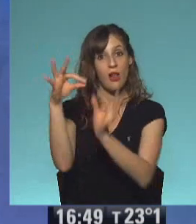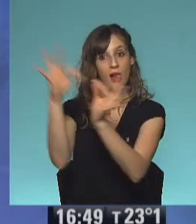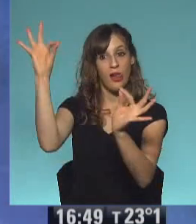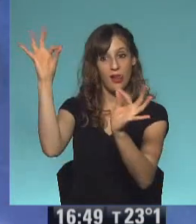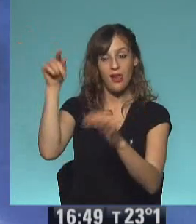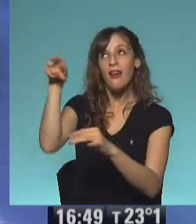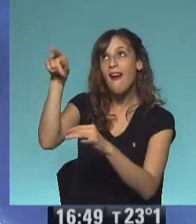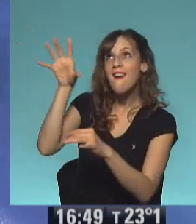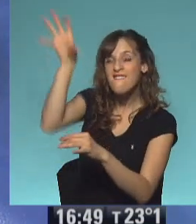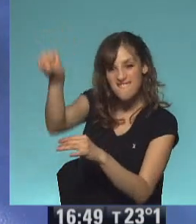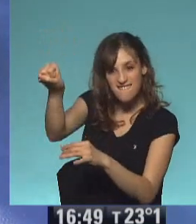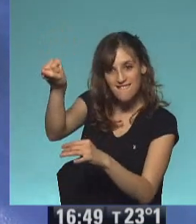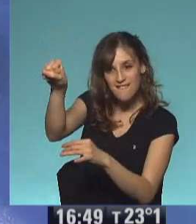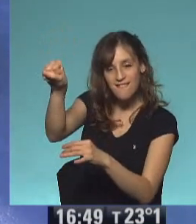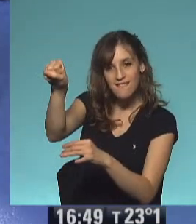está